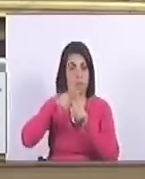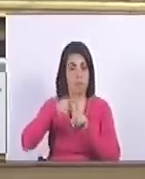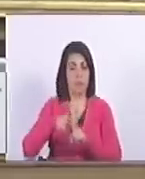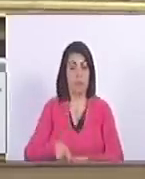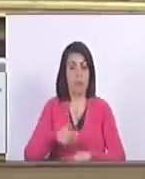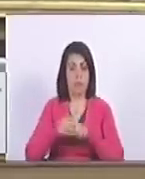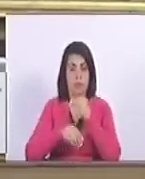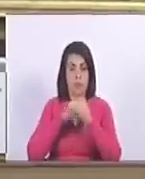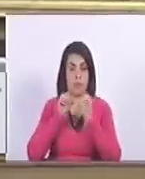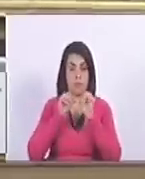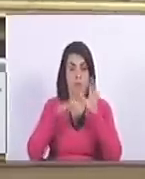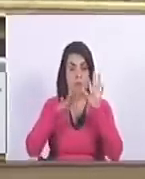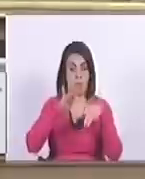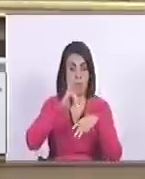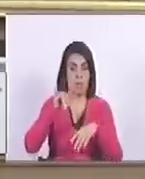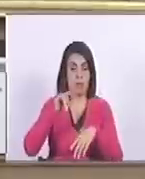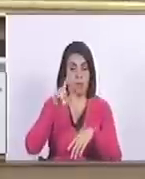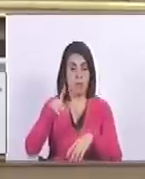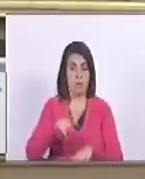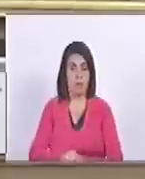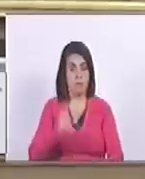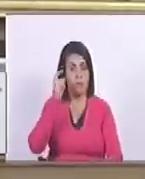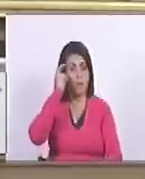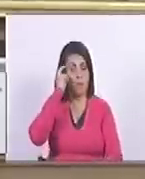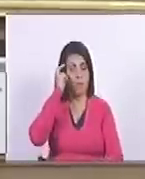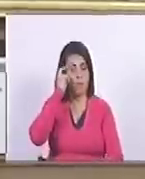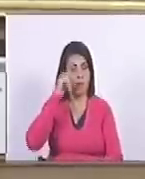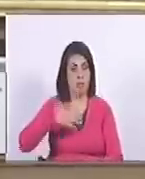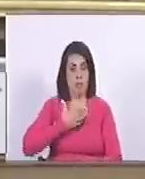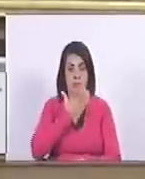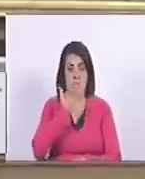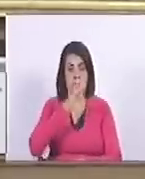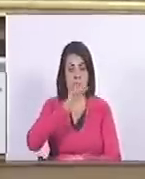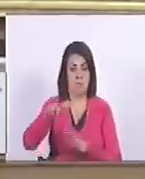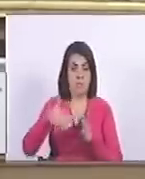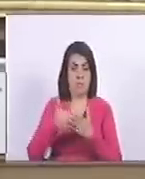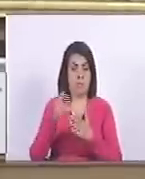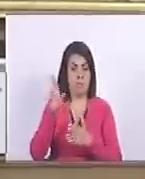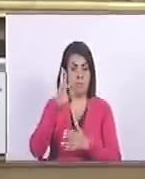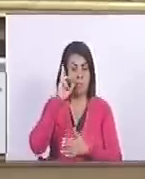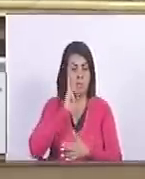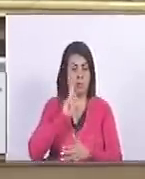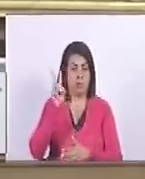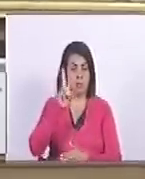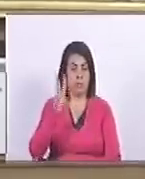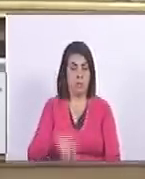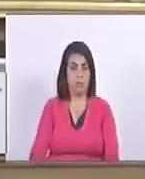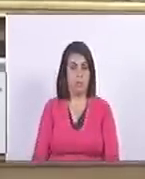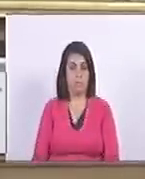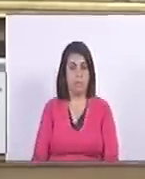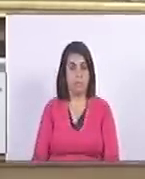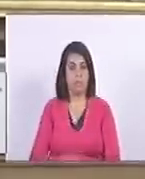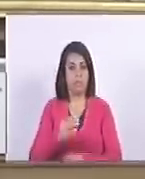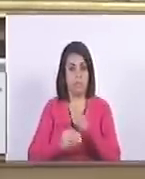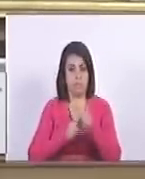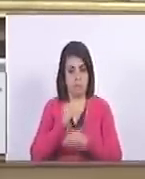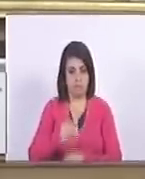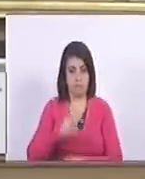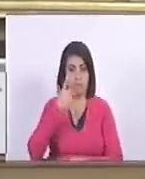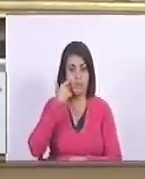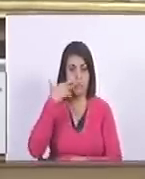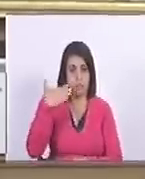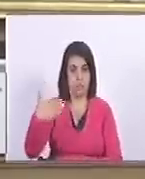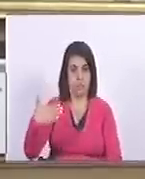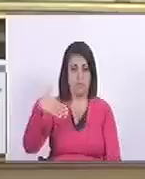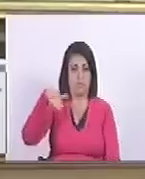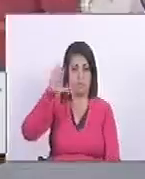de establecer el 15 de julio como el Día del Canto Coral en la República Bolivariana de Venezuela, sírvanse a manifestarlo con la